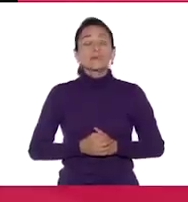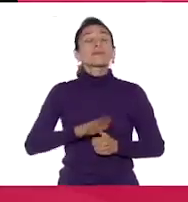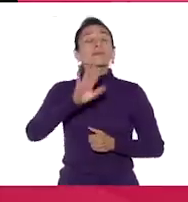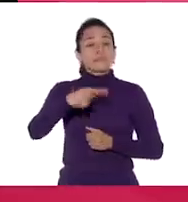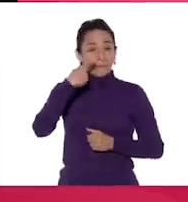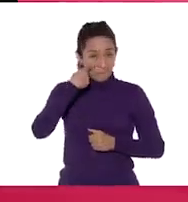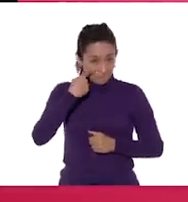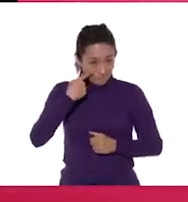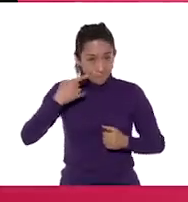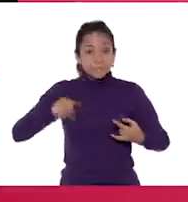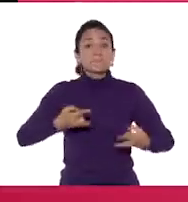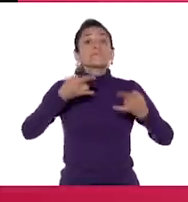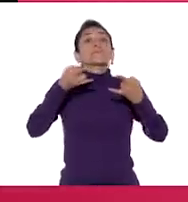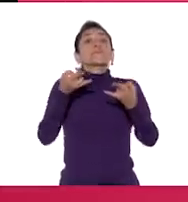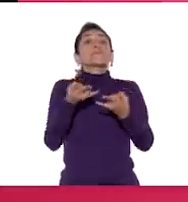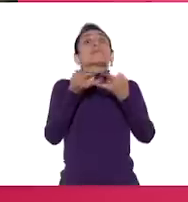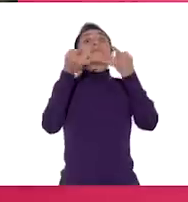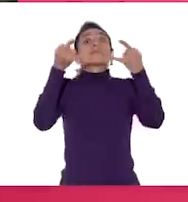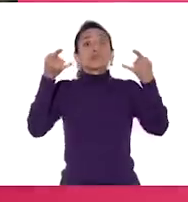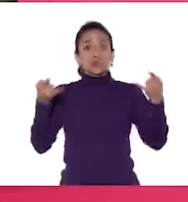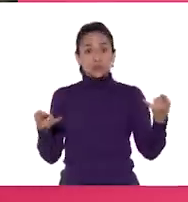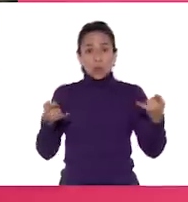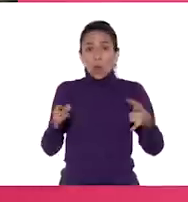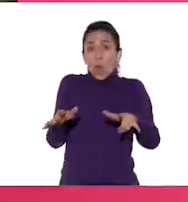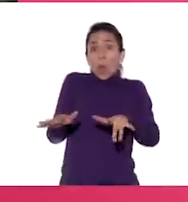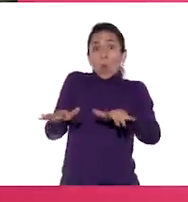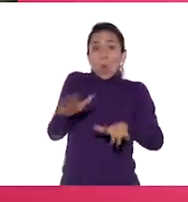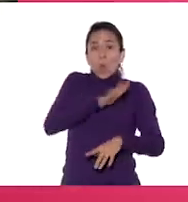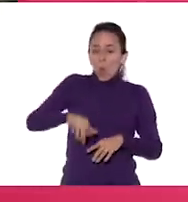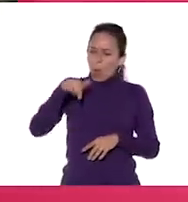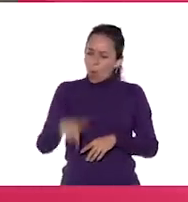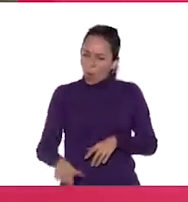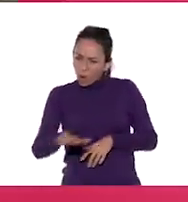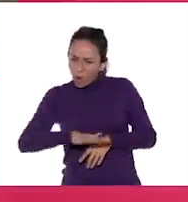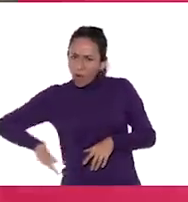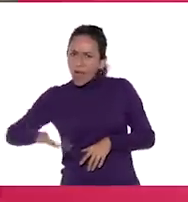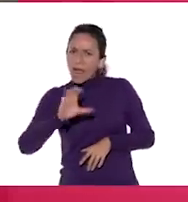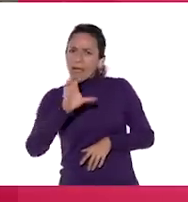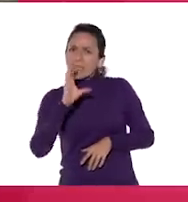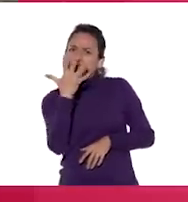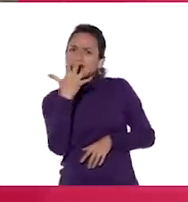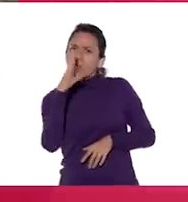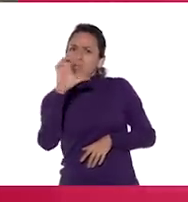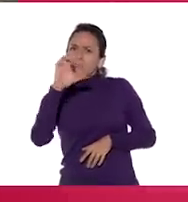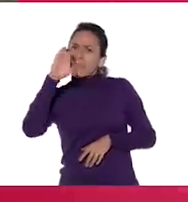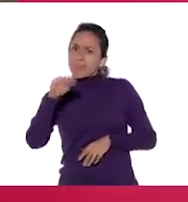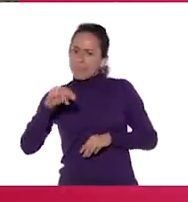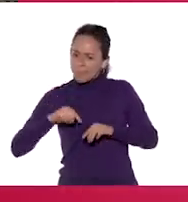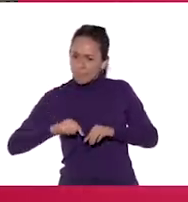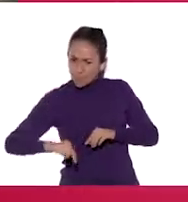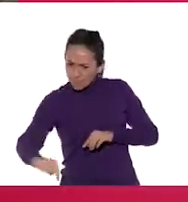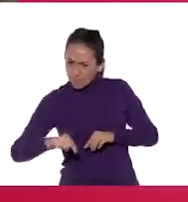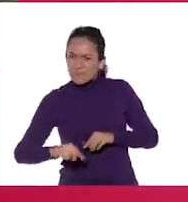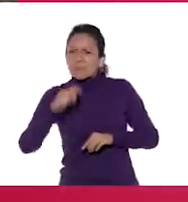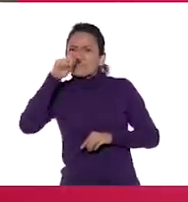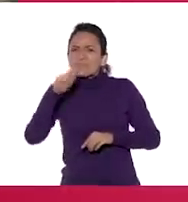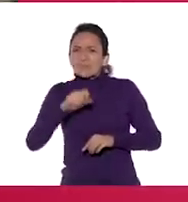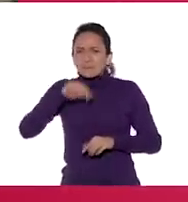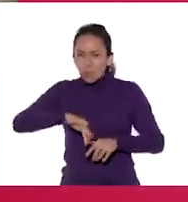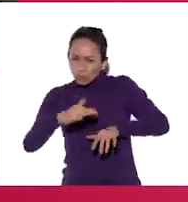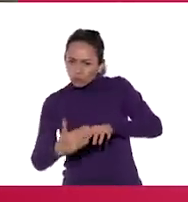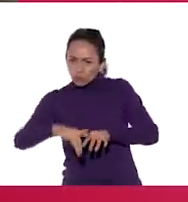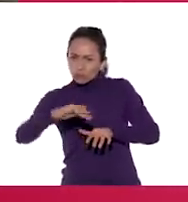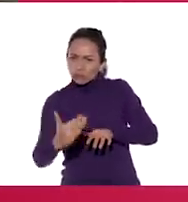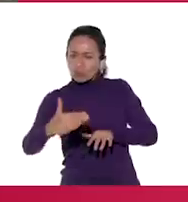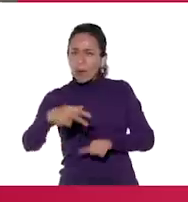Una historia increíble está grabada en el suelo, a 5 centímetros de nuestros pies. Las ondulaciones en la piedra nos indican